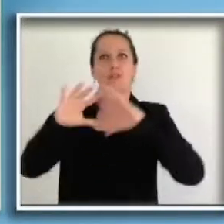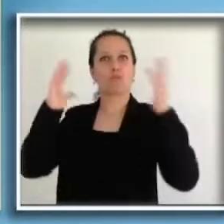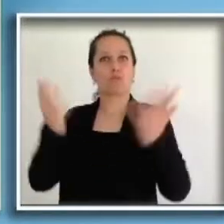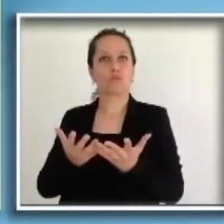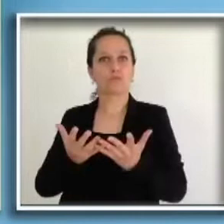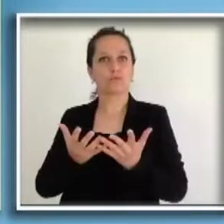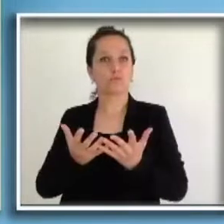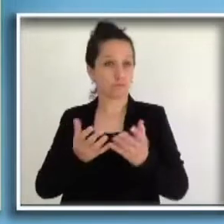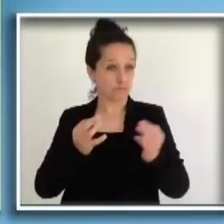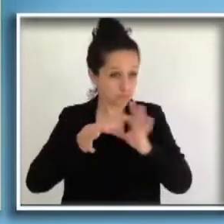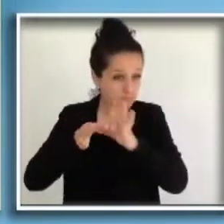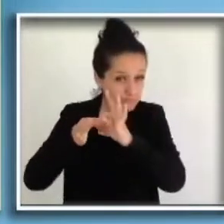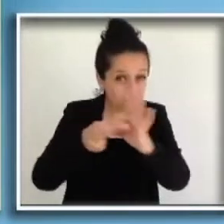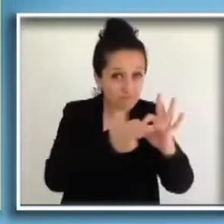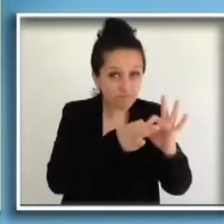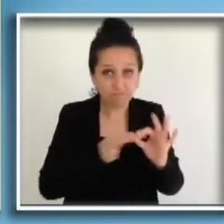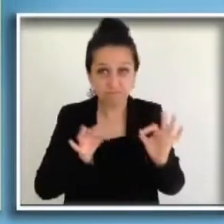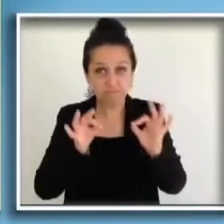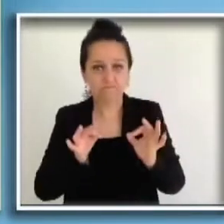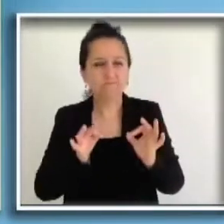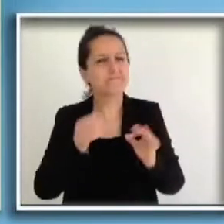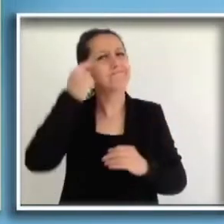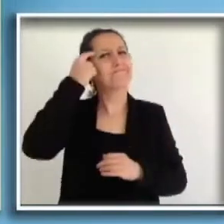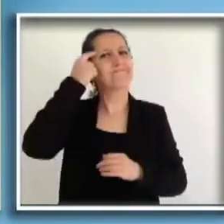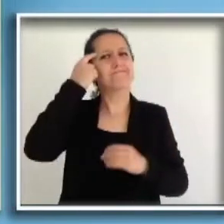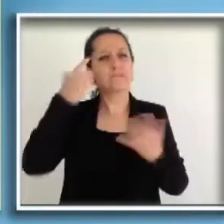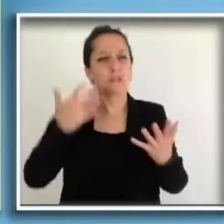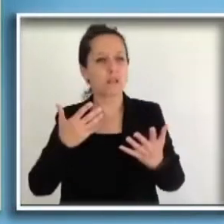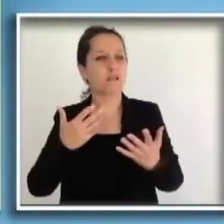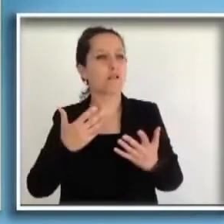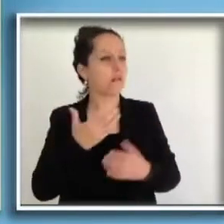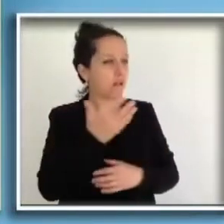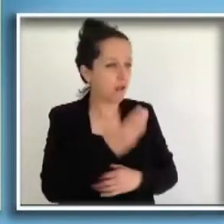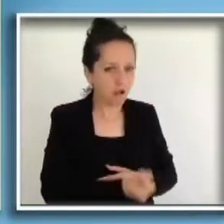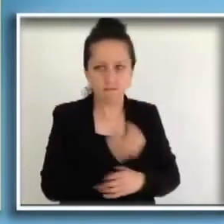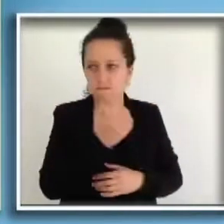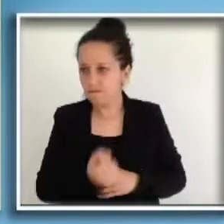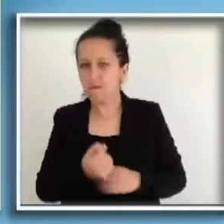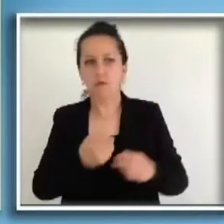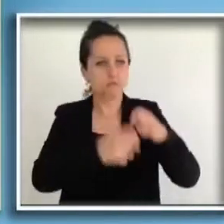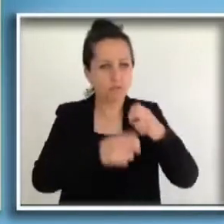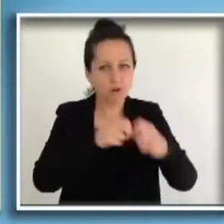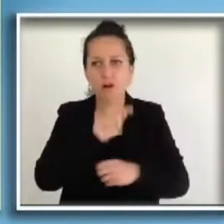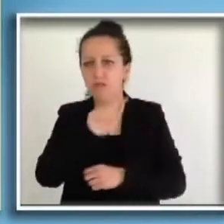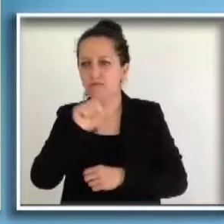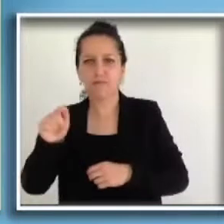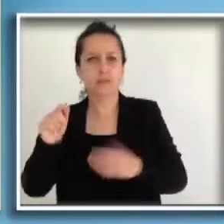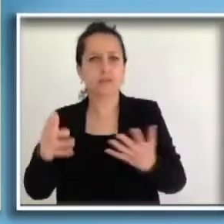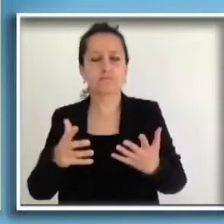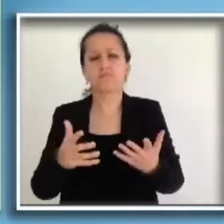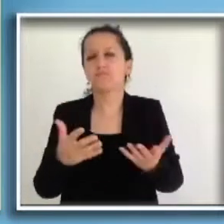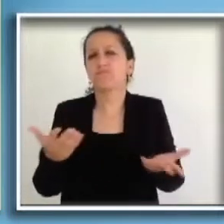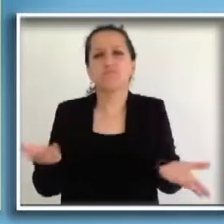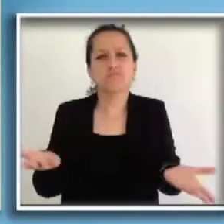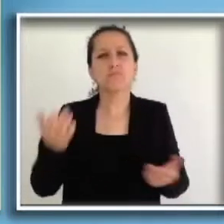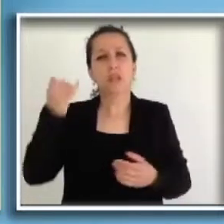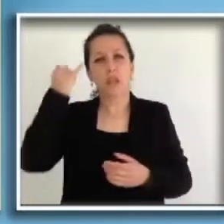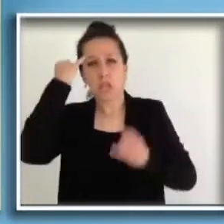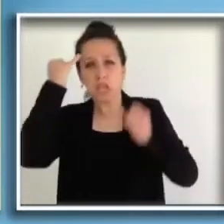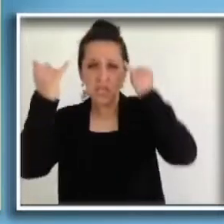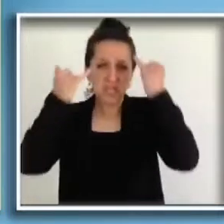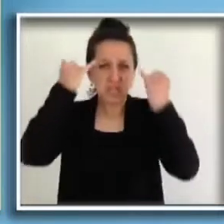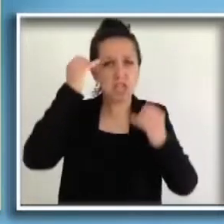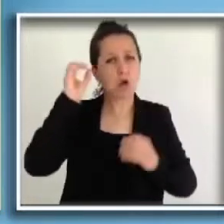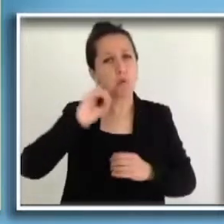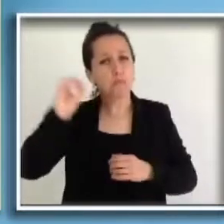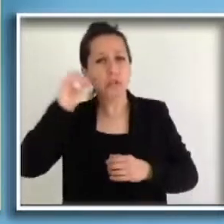efectiva debe estar dirigida atender las necesidades de nuestras poblaciones Más allá de las ideologías Y qué fruto de intercambio